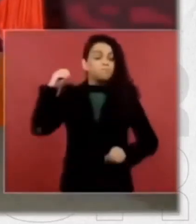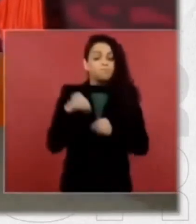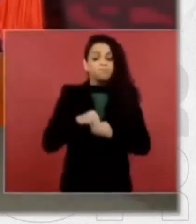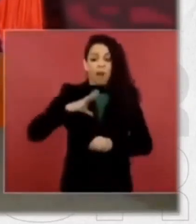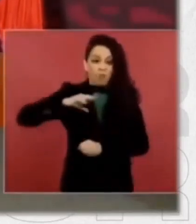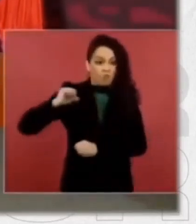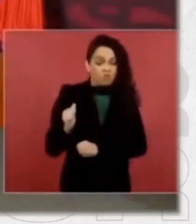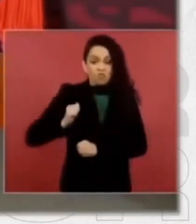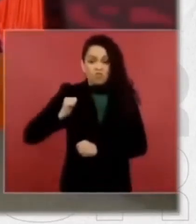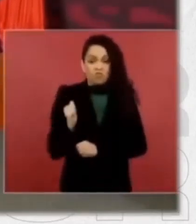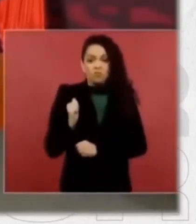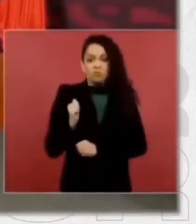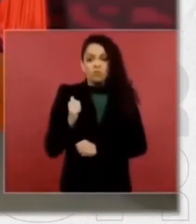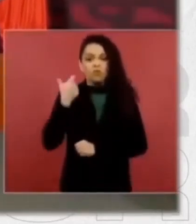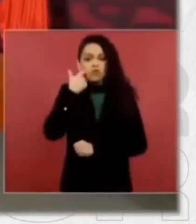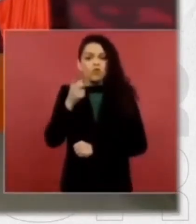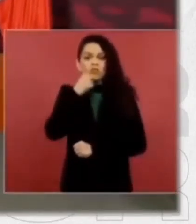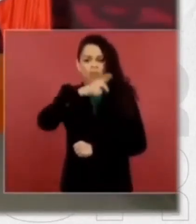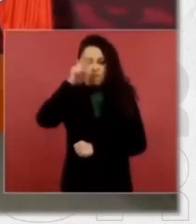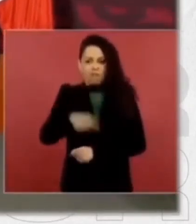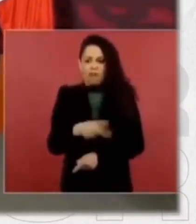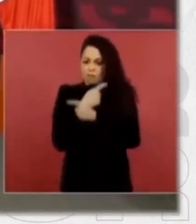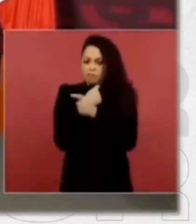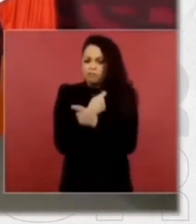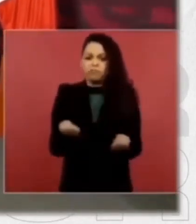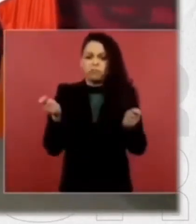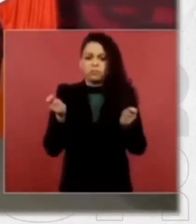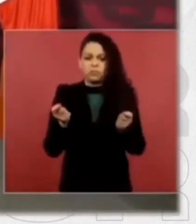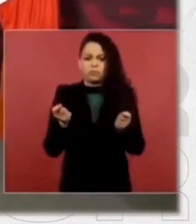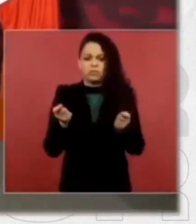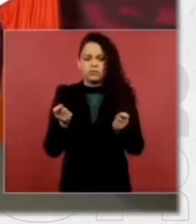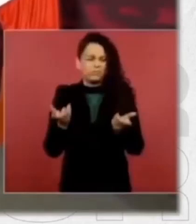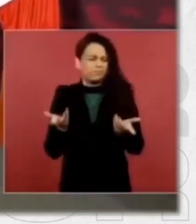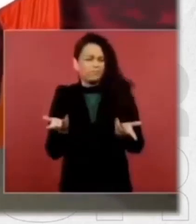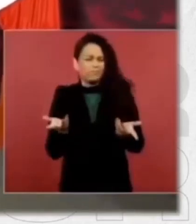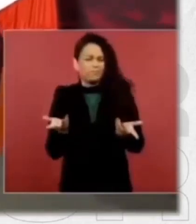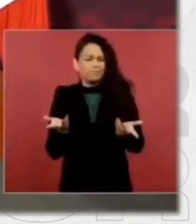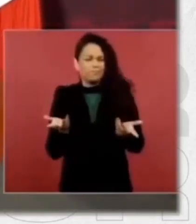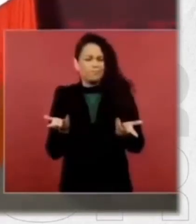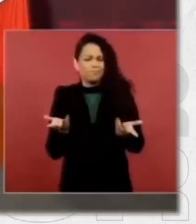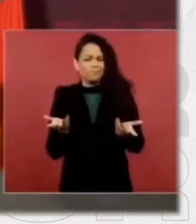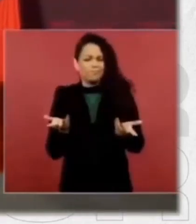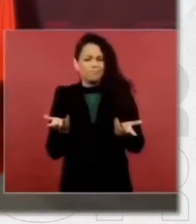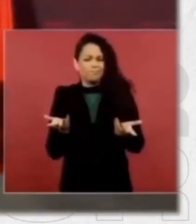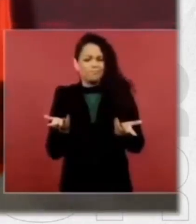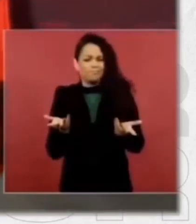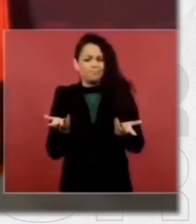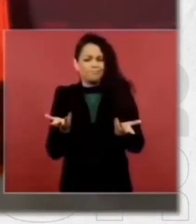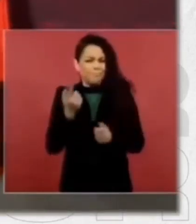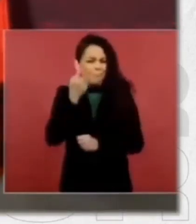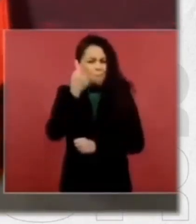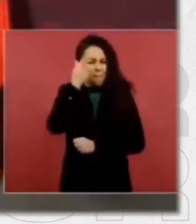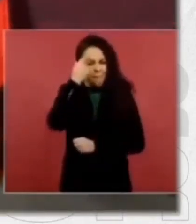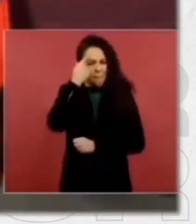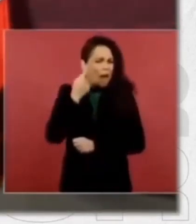a conocer todo lo que sucedió. ¿Cuál sería el